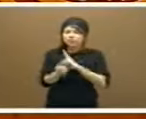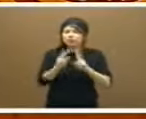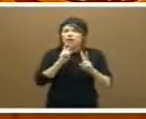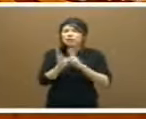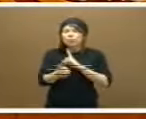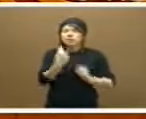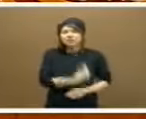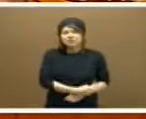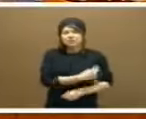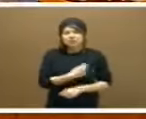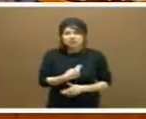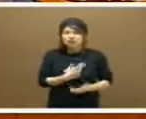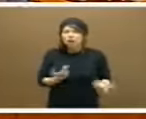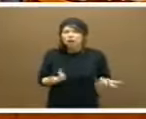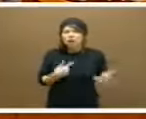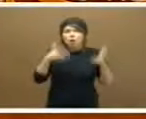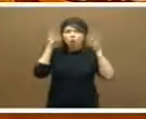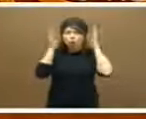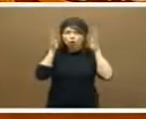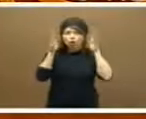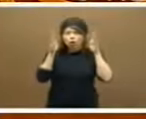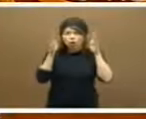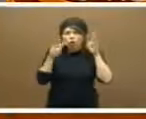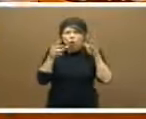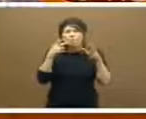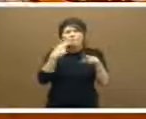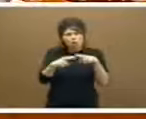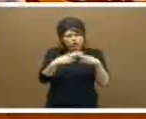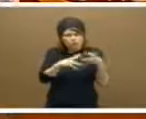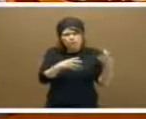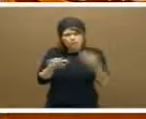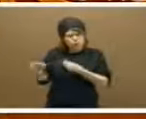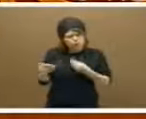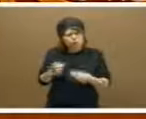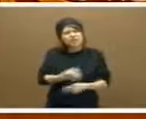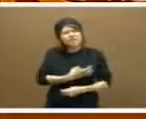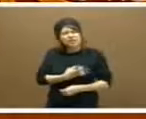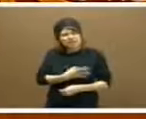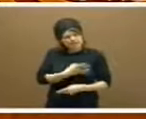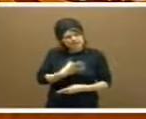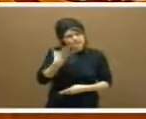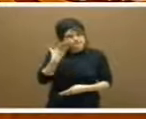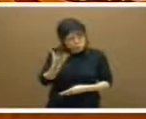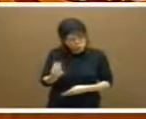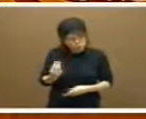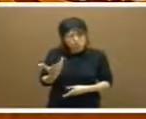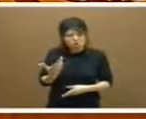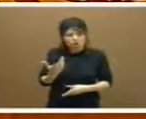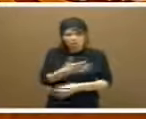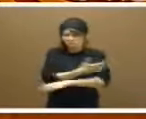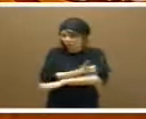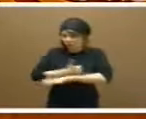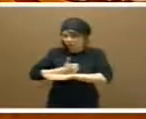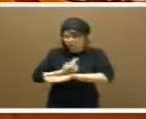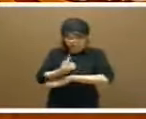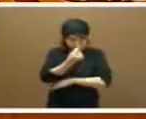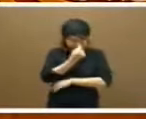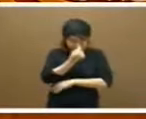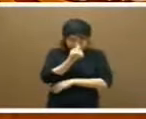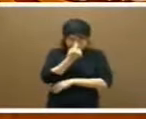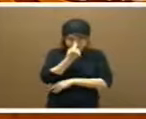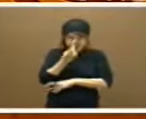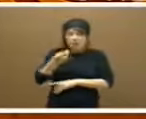en la respuesta sanitaria, en esos consejos hay muchos políticos, hay muchos sindicalistas, hay muy pocos ciudadanos y hay